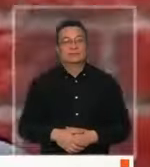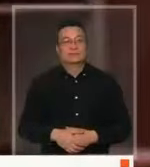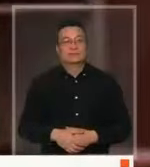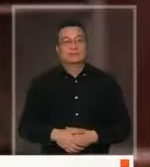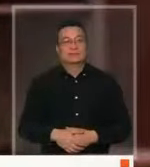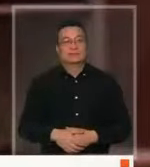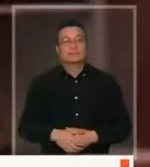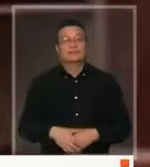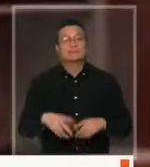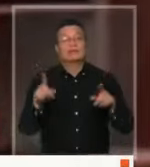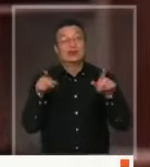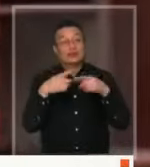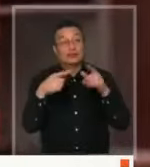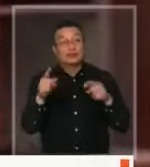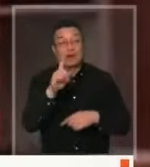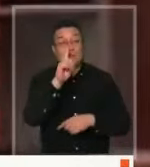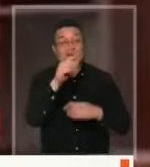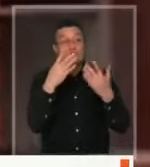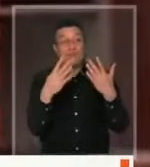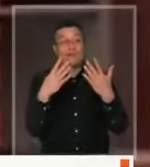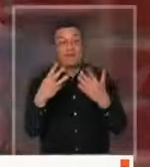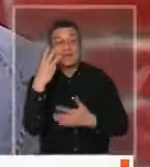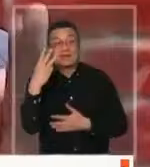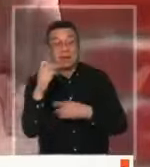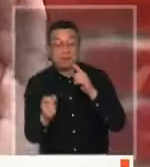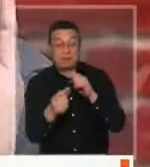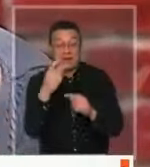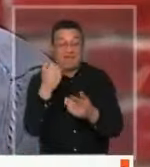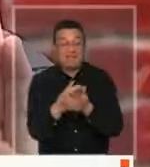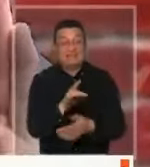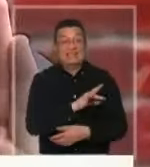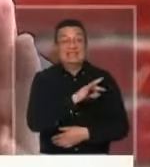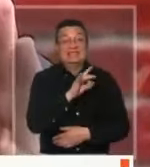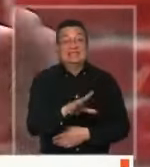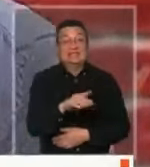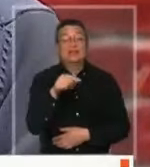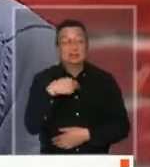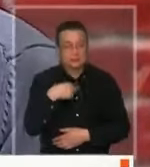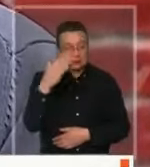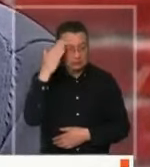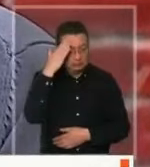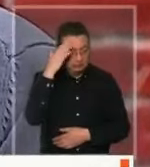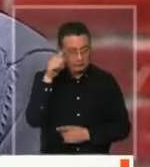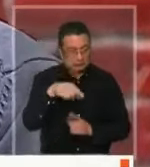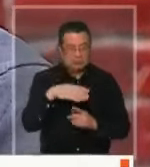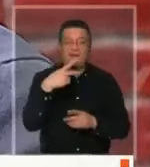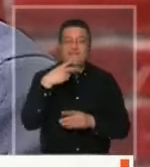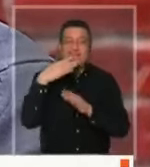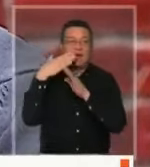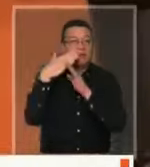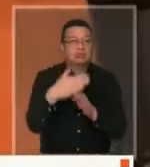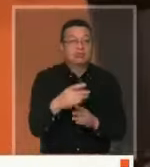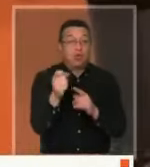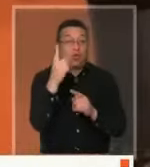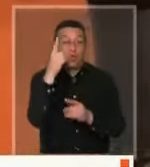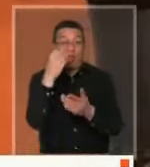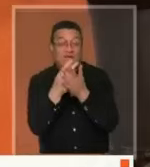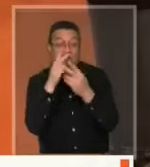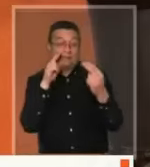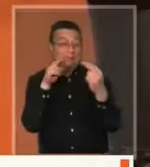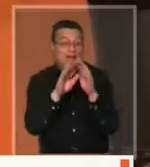En el concierto del año 1993, la primera vez que vino a Chile, trataba de decir, tengo que acordarme de esto toda la vida, porque pensaba que a lo mejor era la única vez que lo iba a poder ver.